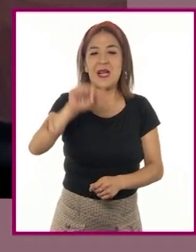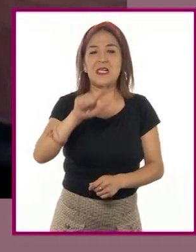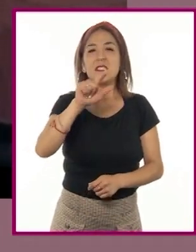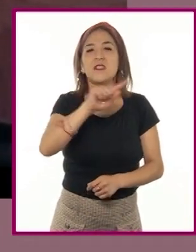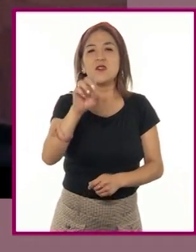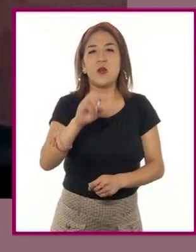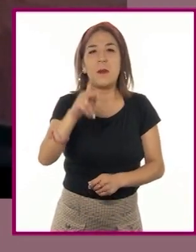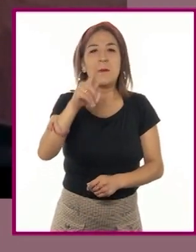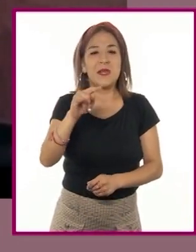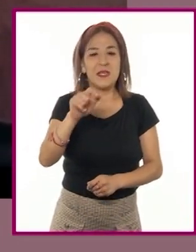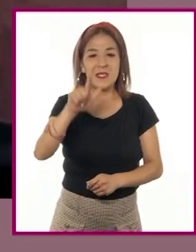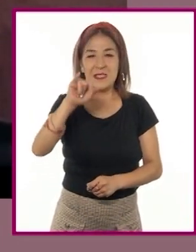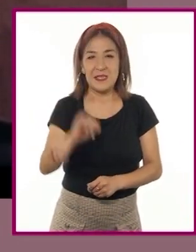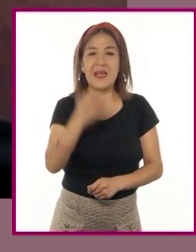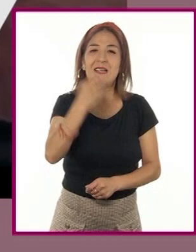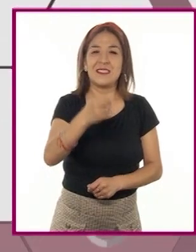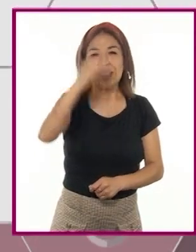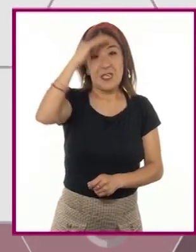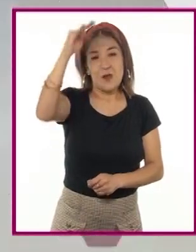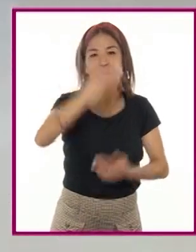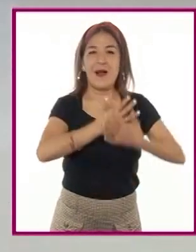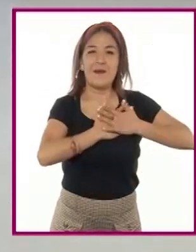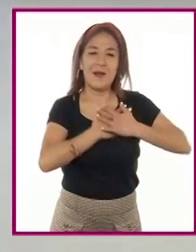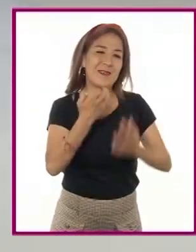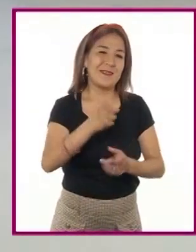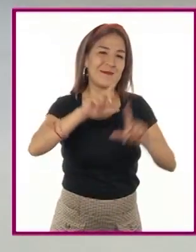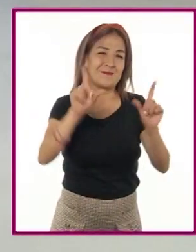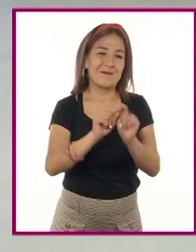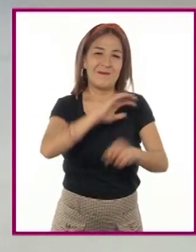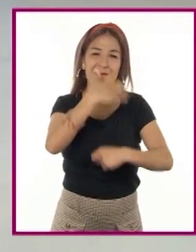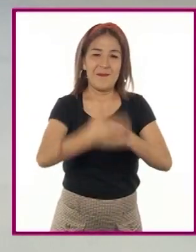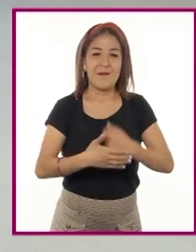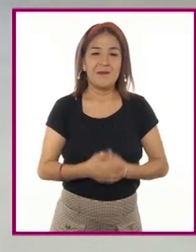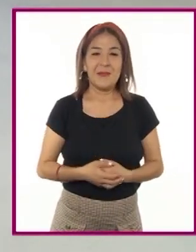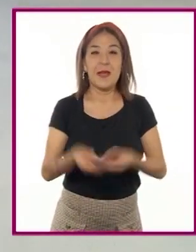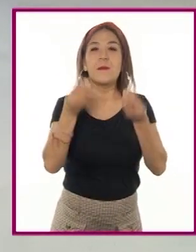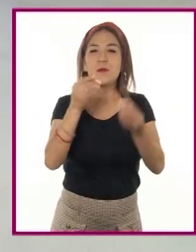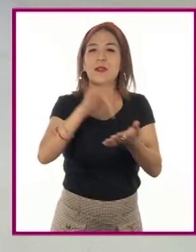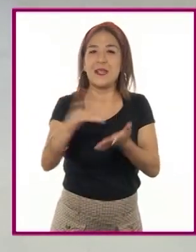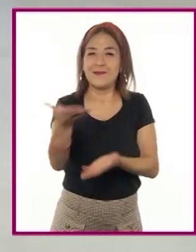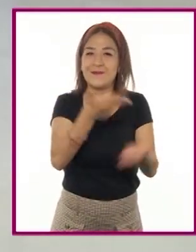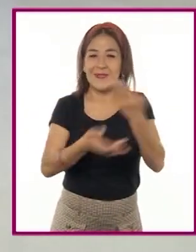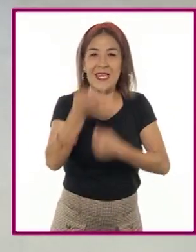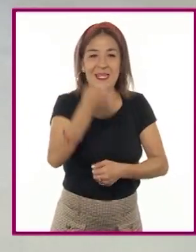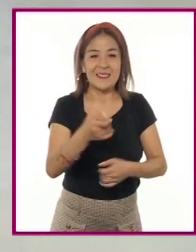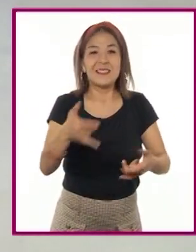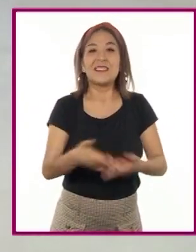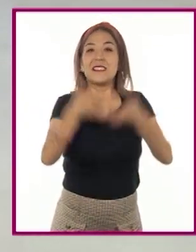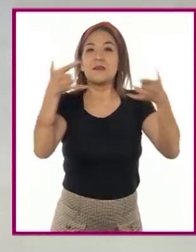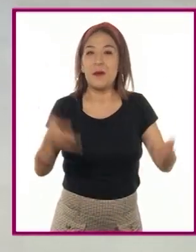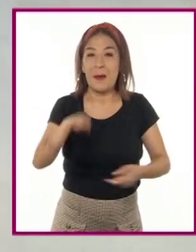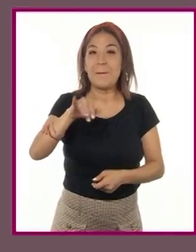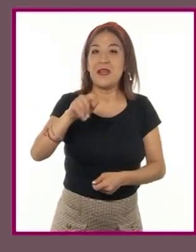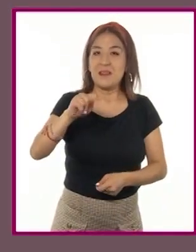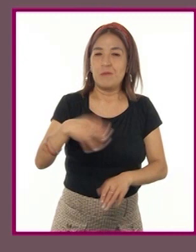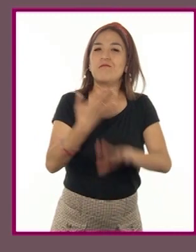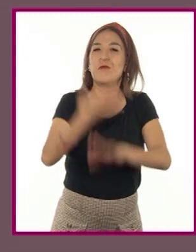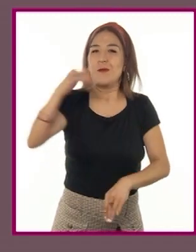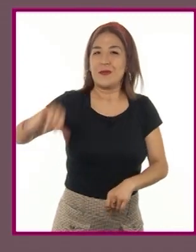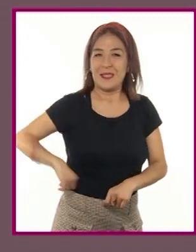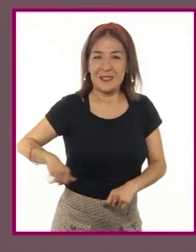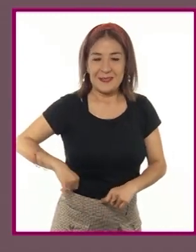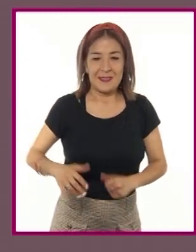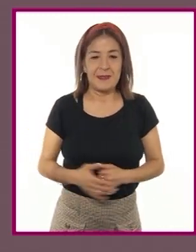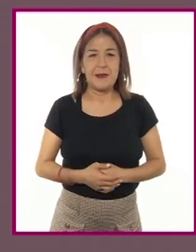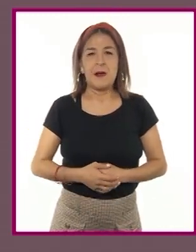decir Señor amado. Hasta aquí mi lectura. Muchas gracias por compartirnos estos mitos tan interesantes.